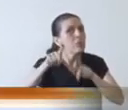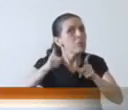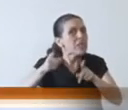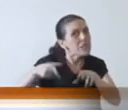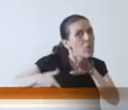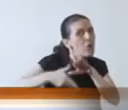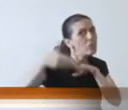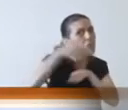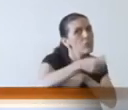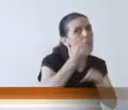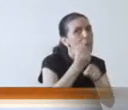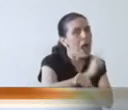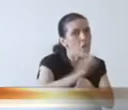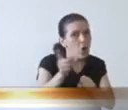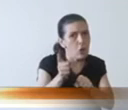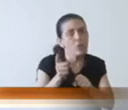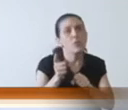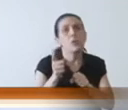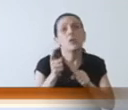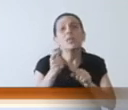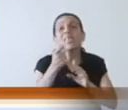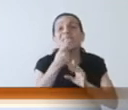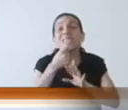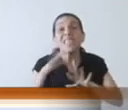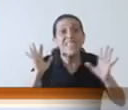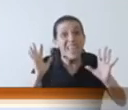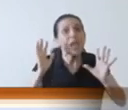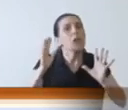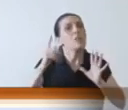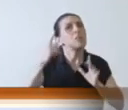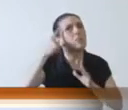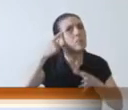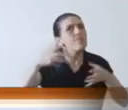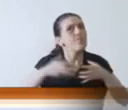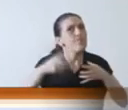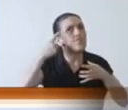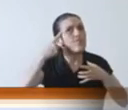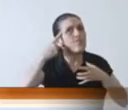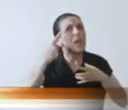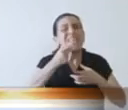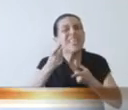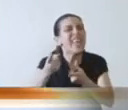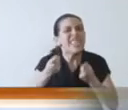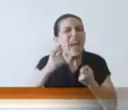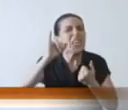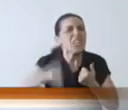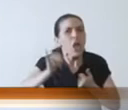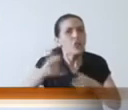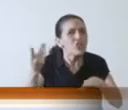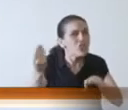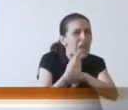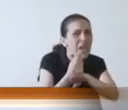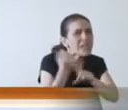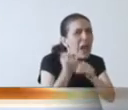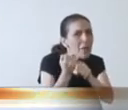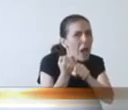esta dispensa podrá ser afectada en caso de que se considere que es personal esencial, o sea, es personal que se requiere su